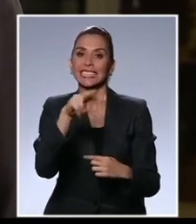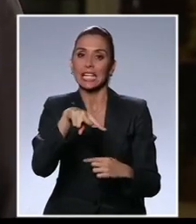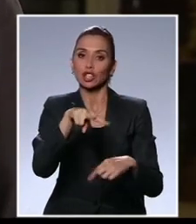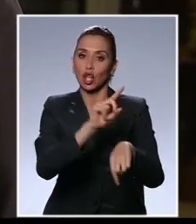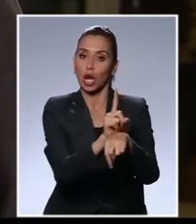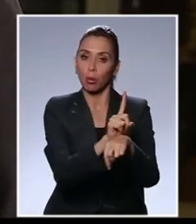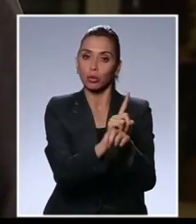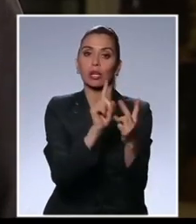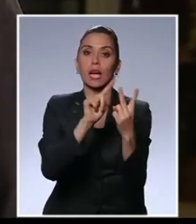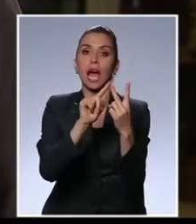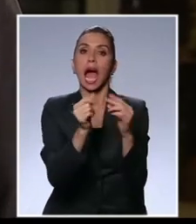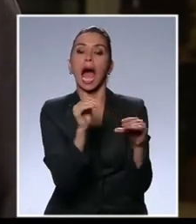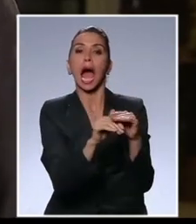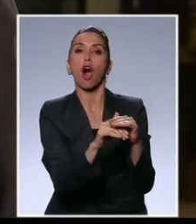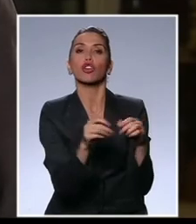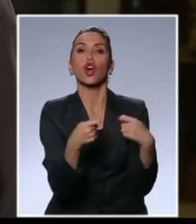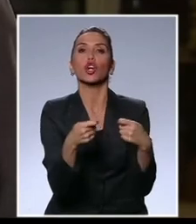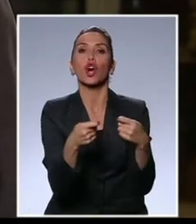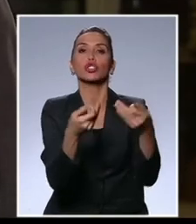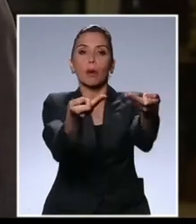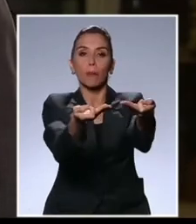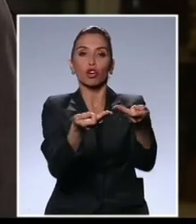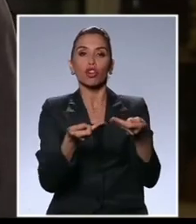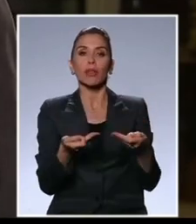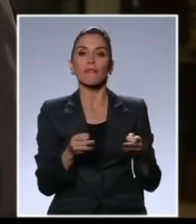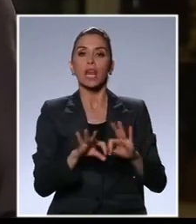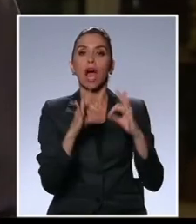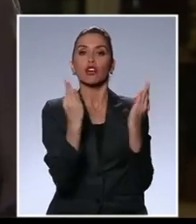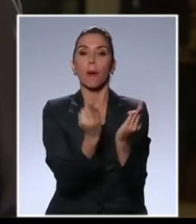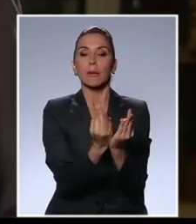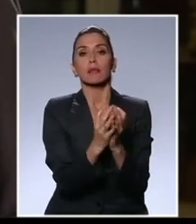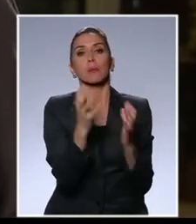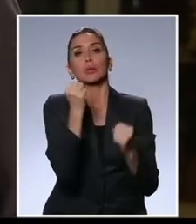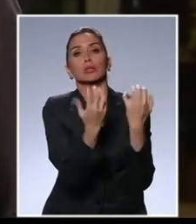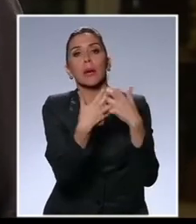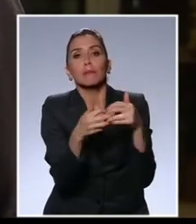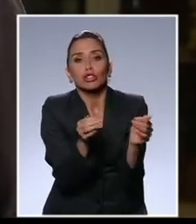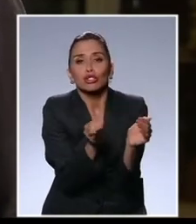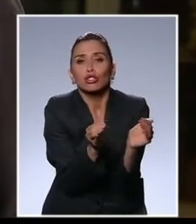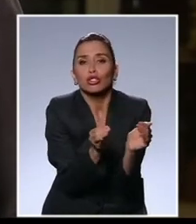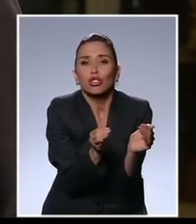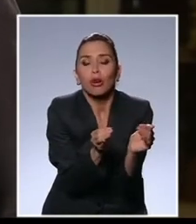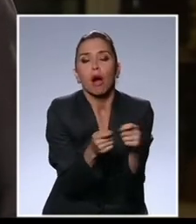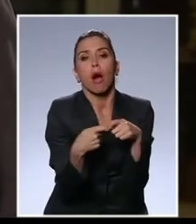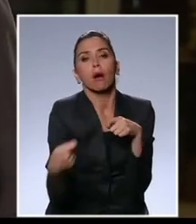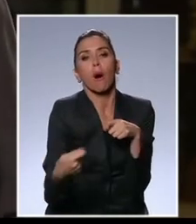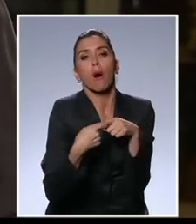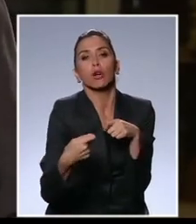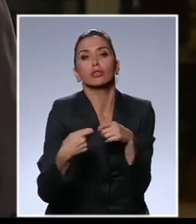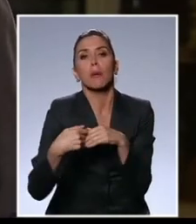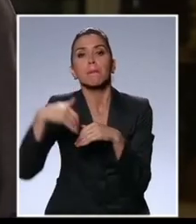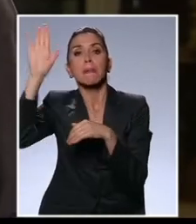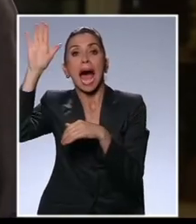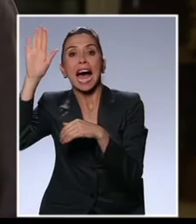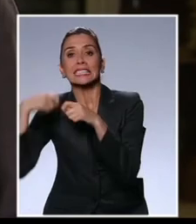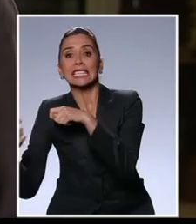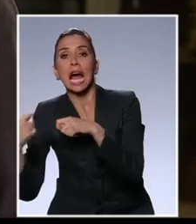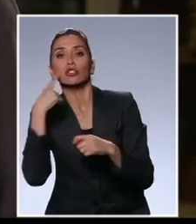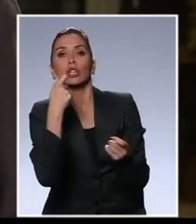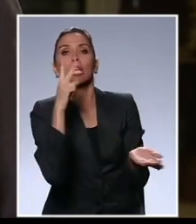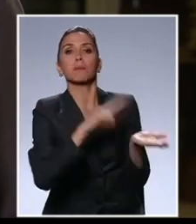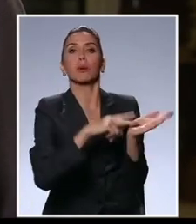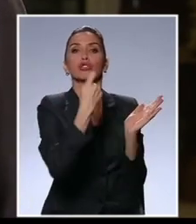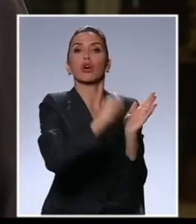el ahorro de Los costos de llevar contabilidad completa que para muchas empresas pequeñas pueden ser mayores que los impuestos pagados